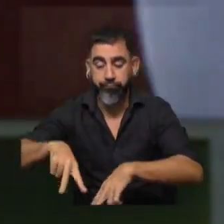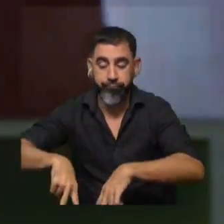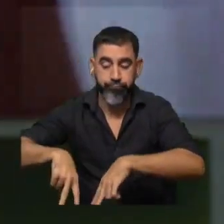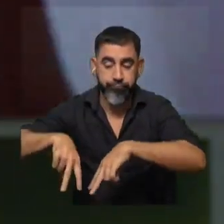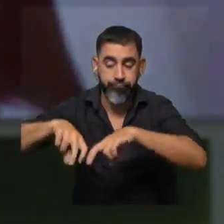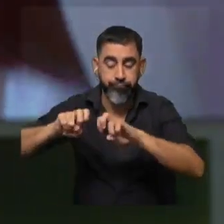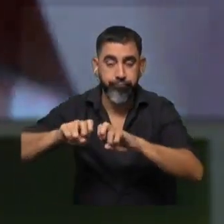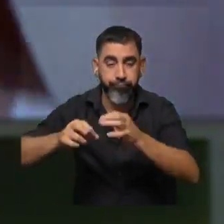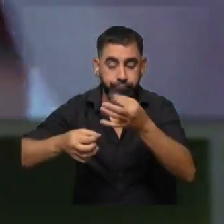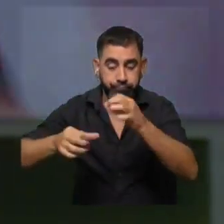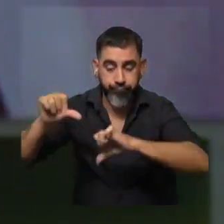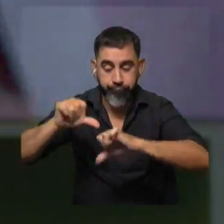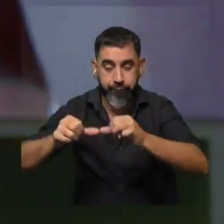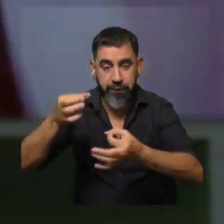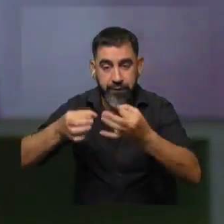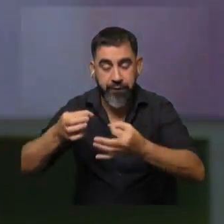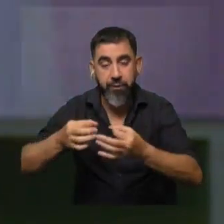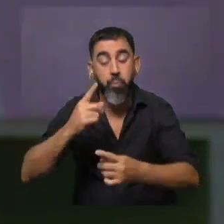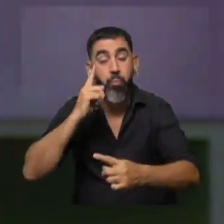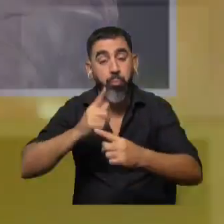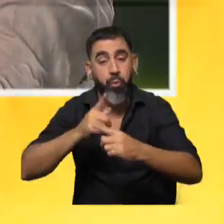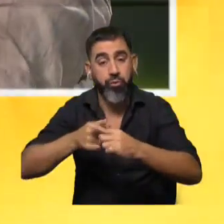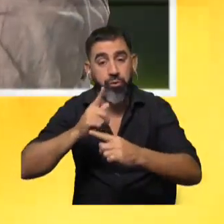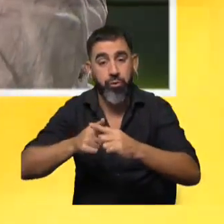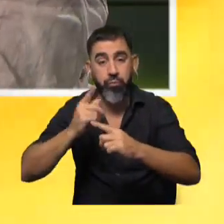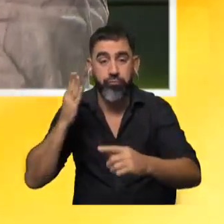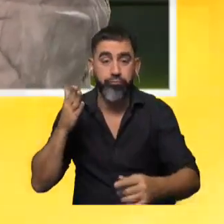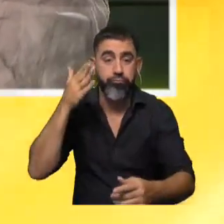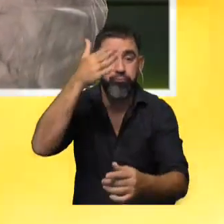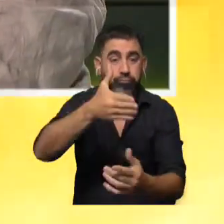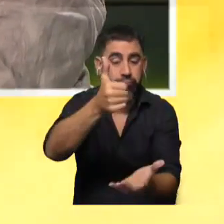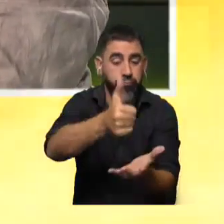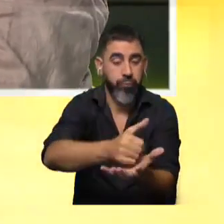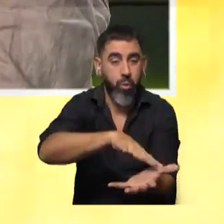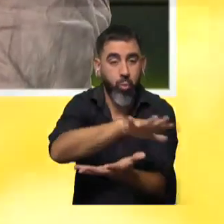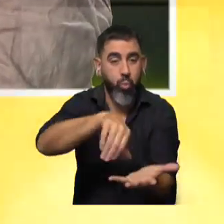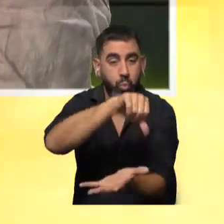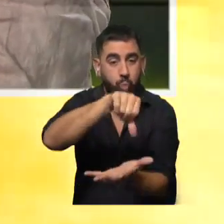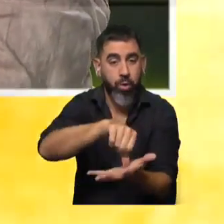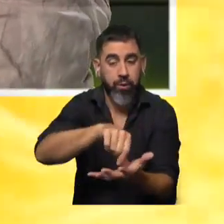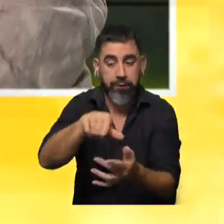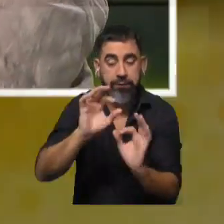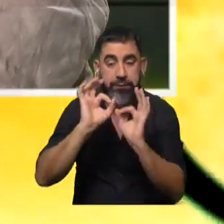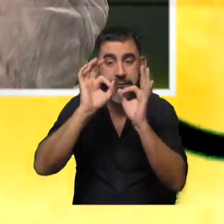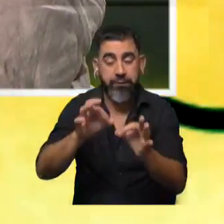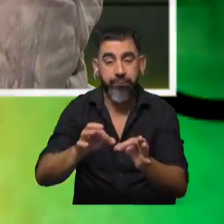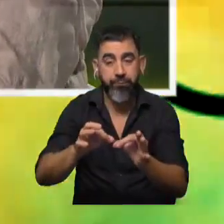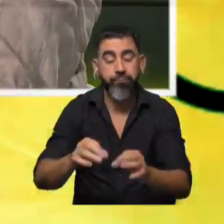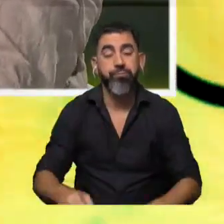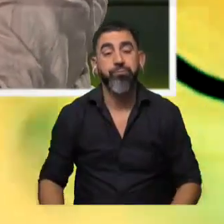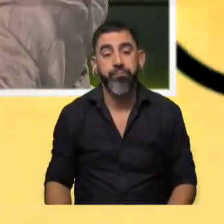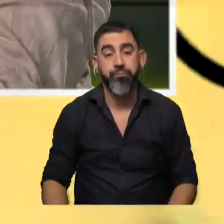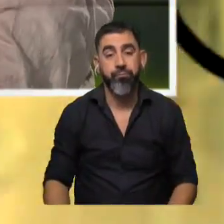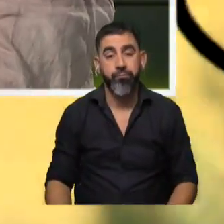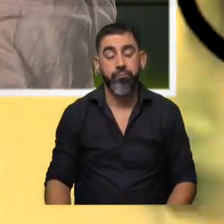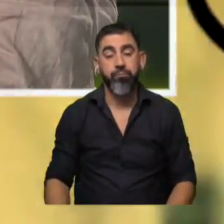serológicos, inmediatamente que da positivo se va al lugar. Entonces ahí cuando se llega al lugar lo que se hace es, bueno, se